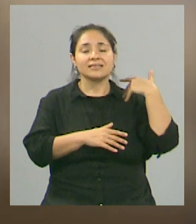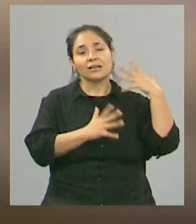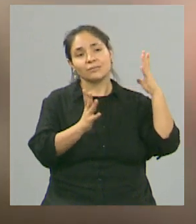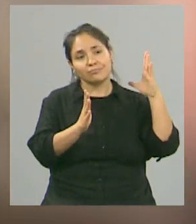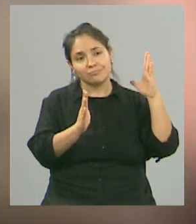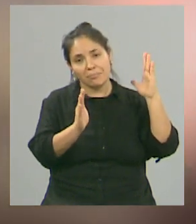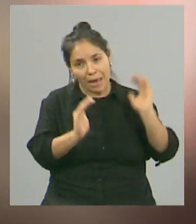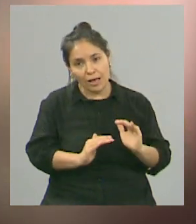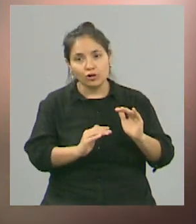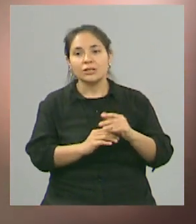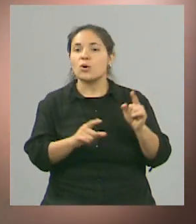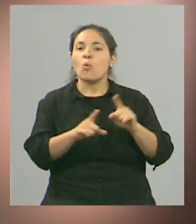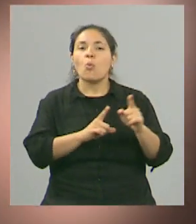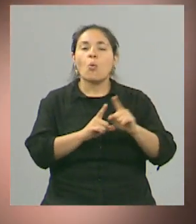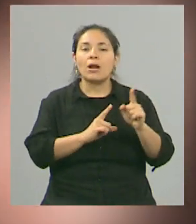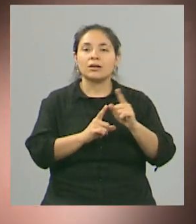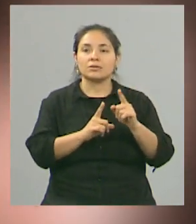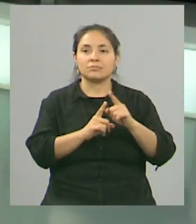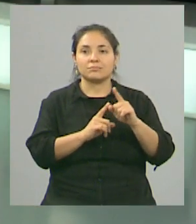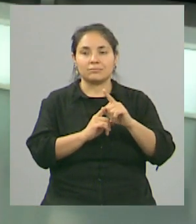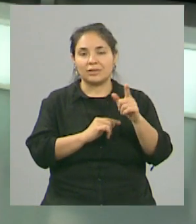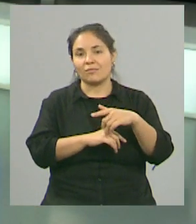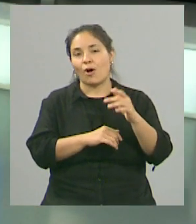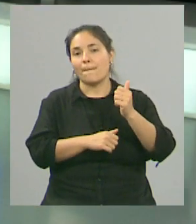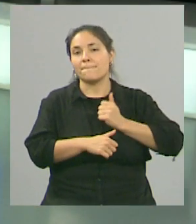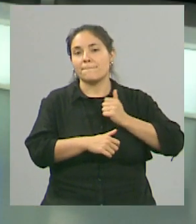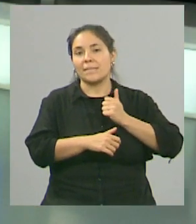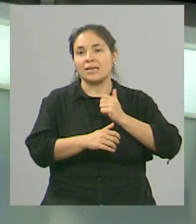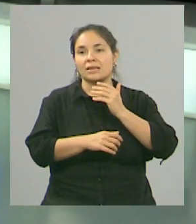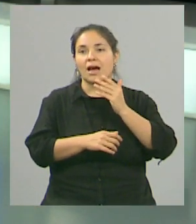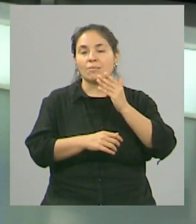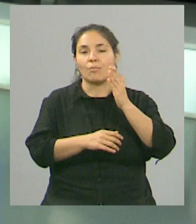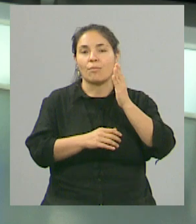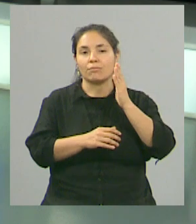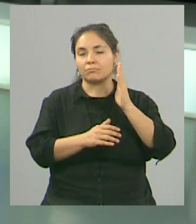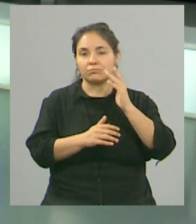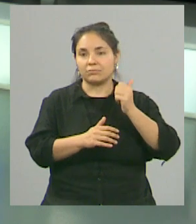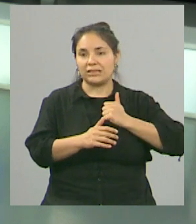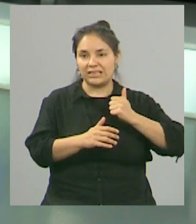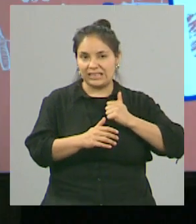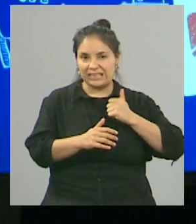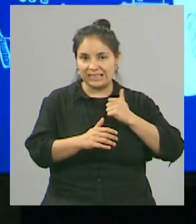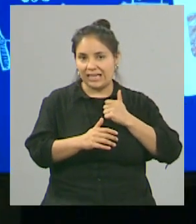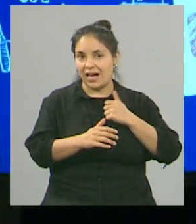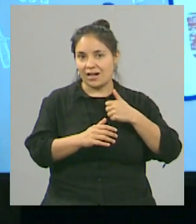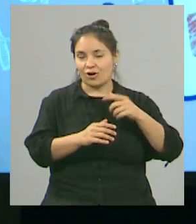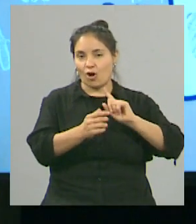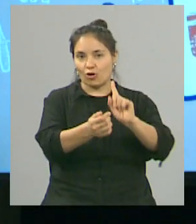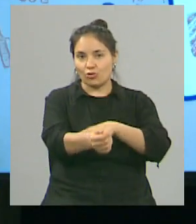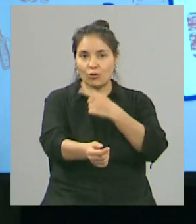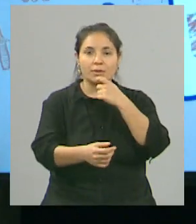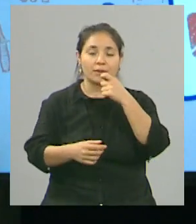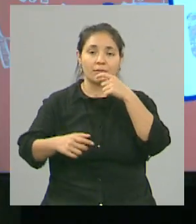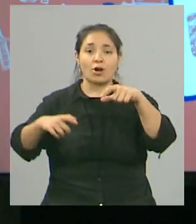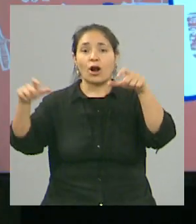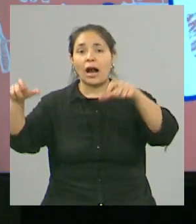práctica que venía también de la época dictatorial, digamos, eso de bajarse en la puerta de un estadio, que iba a haber un